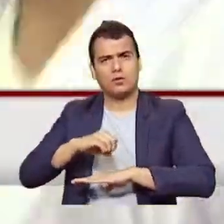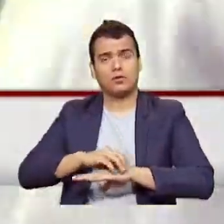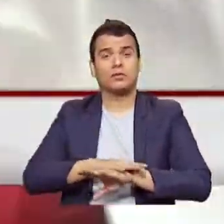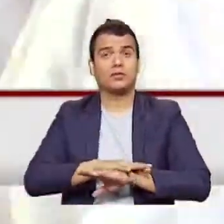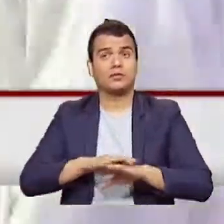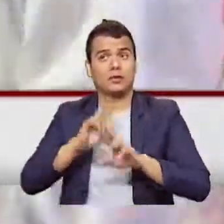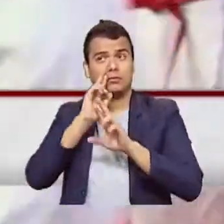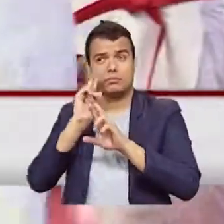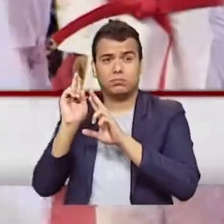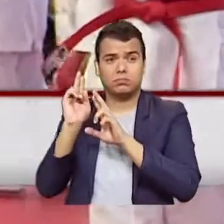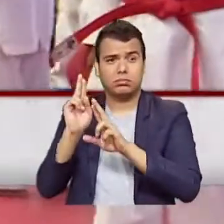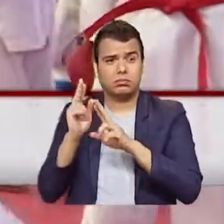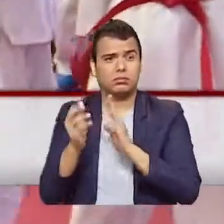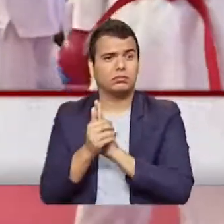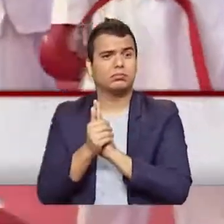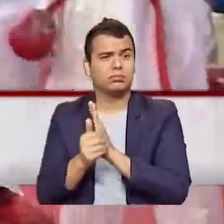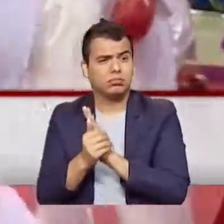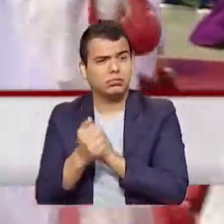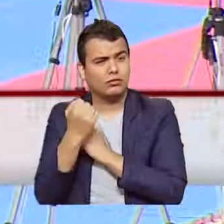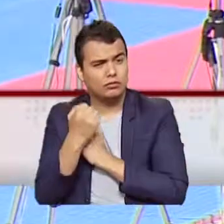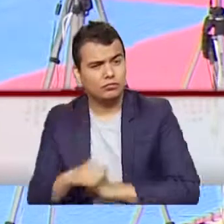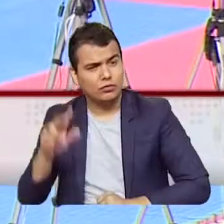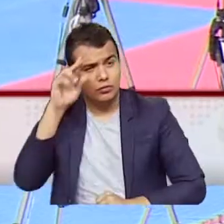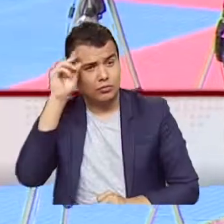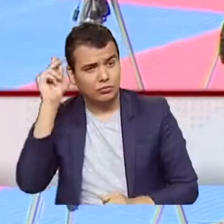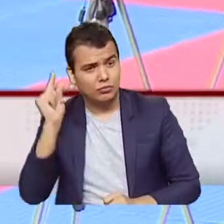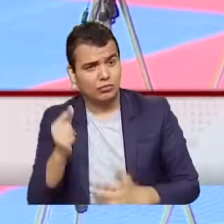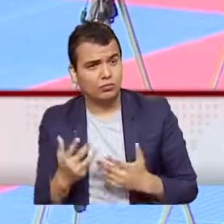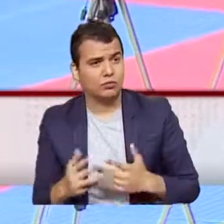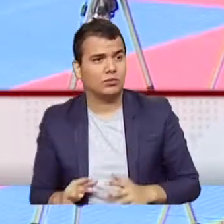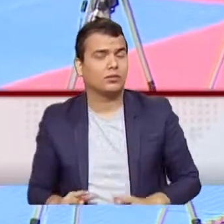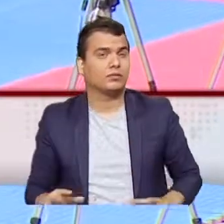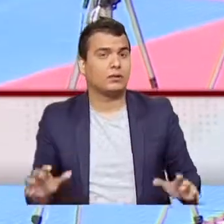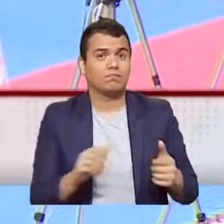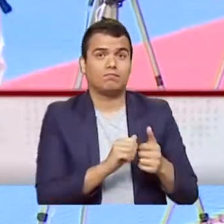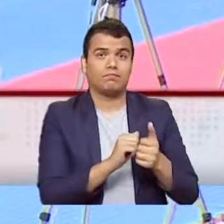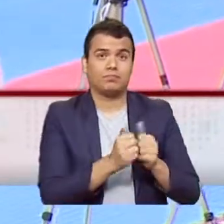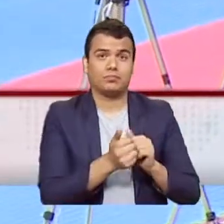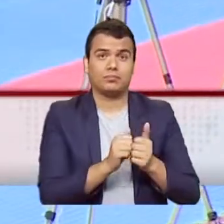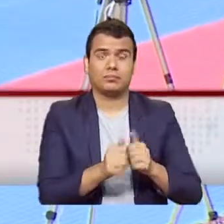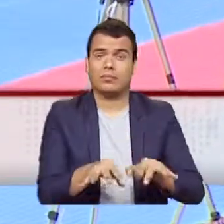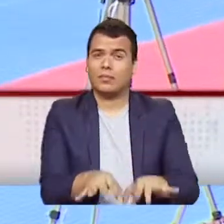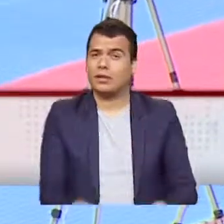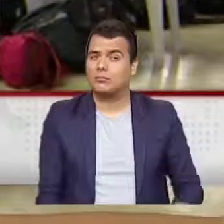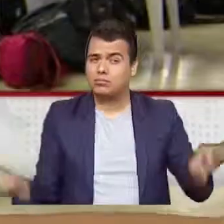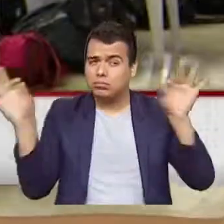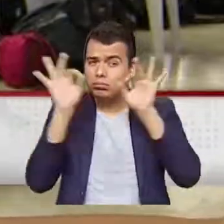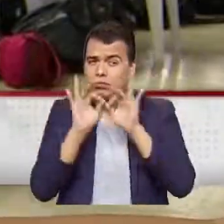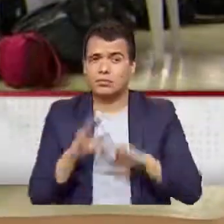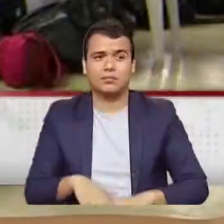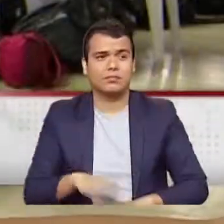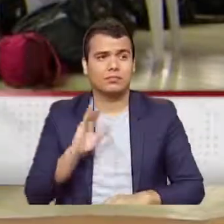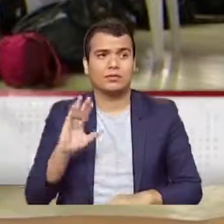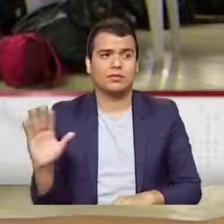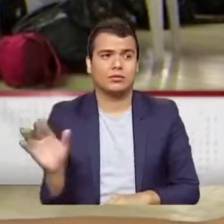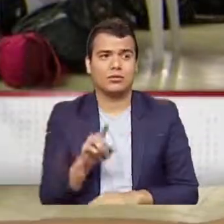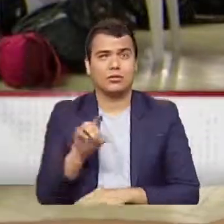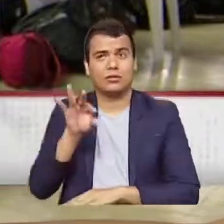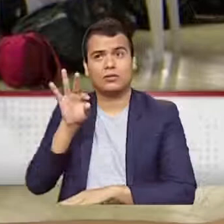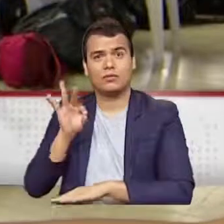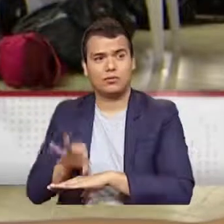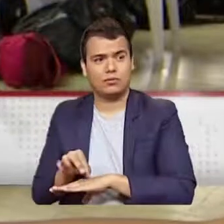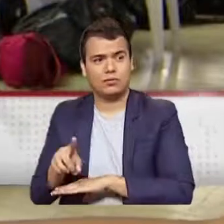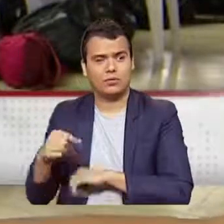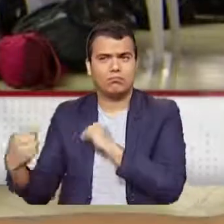han reconocido su gran talento, esfuerzo y dedicación. El deporte es algo muy importante para los colombianos y este tipo de fundaciones lo que